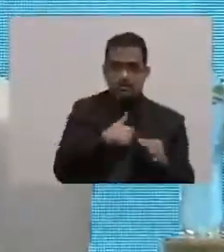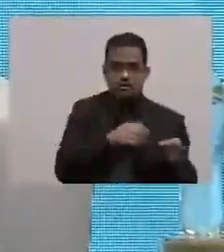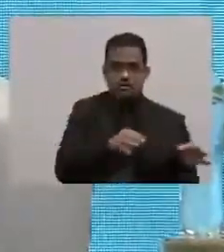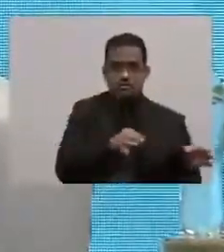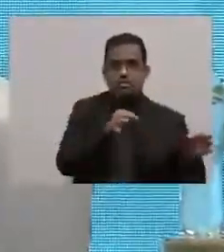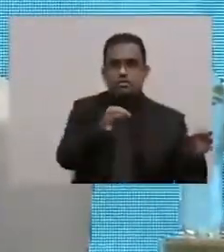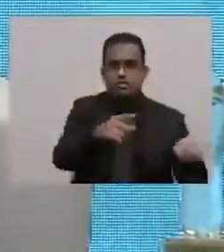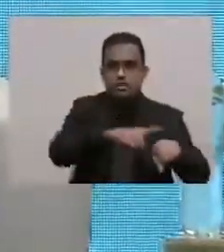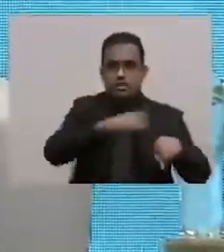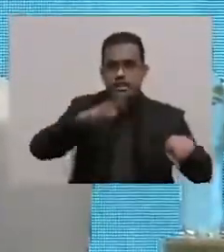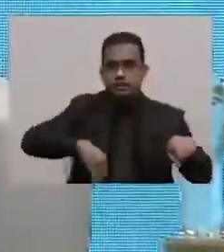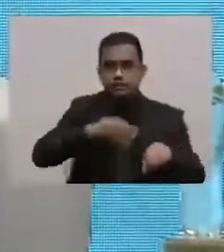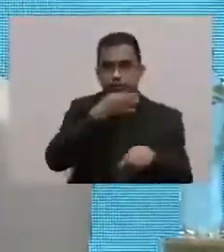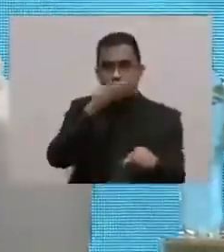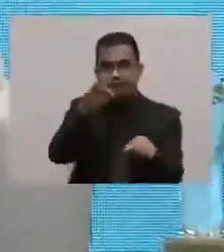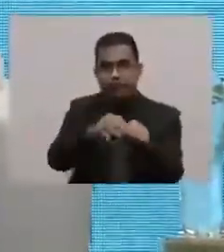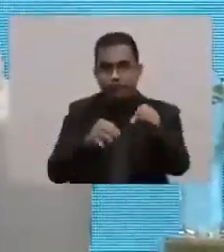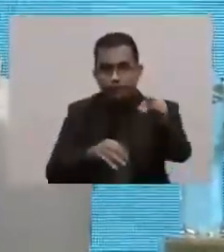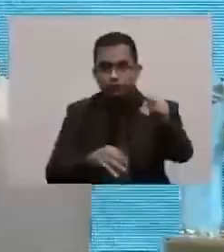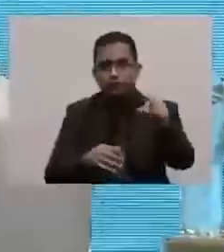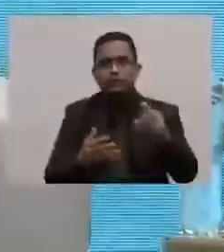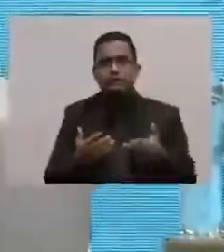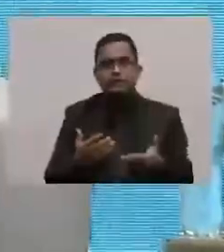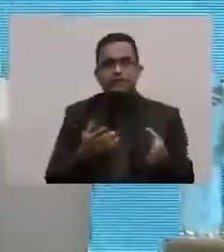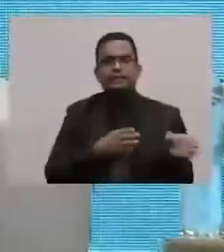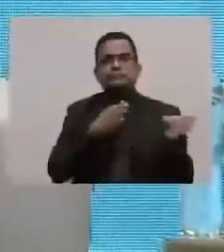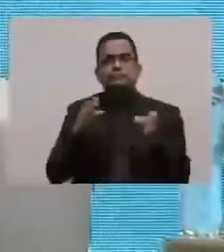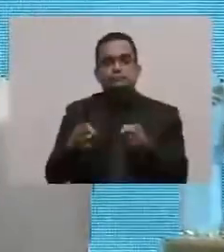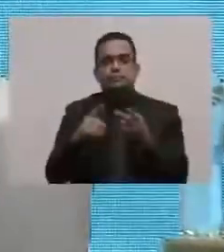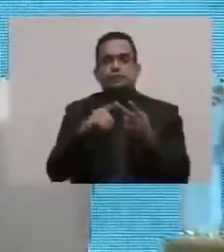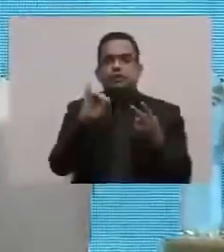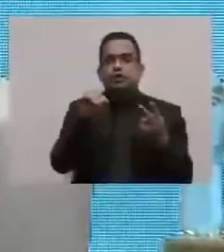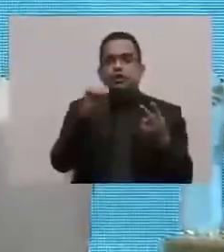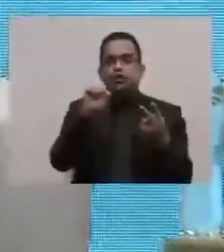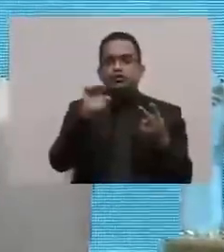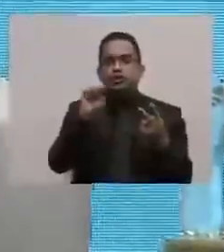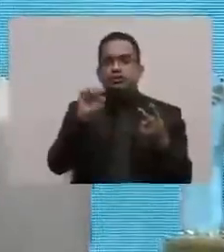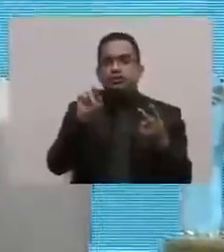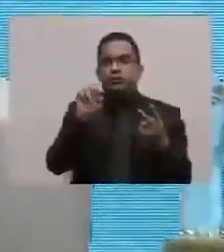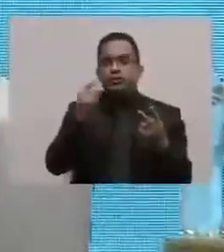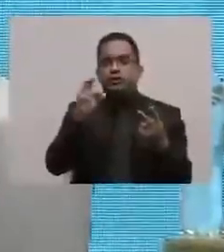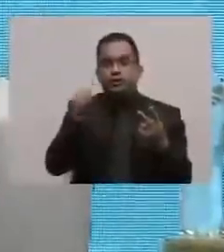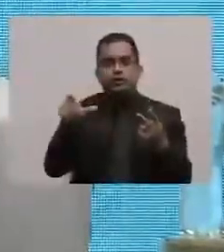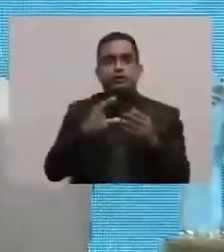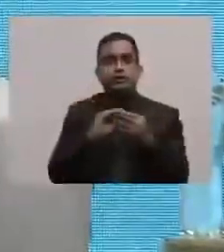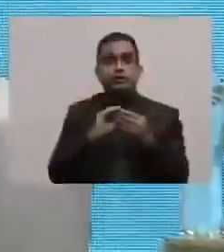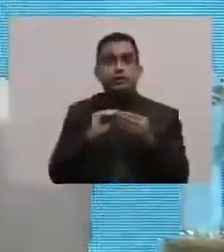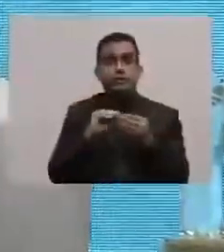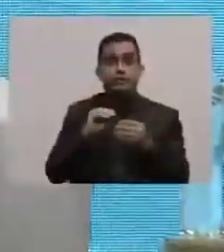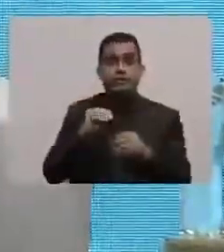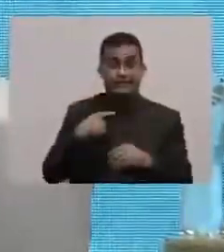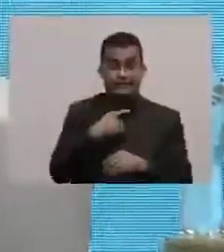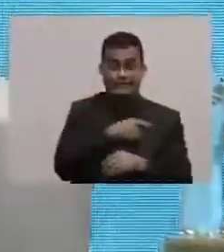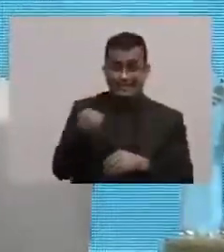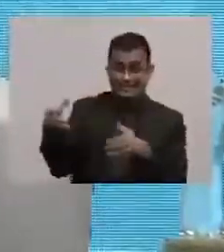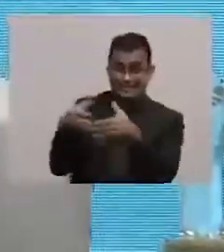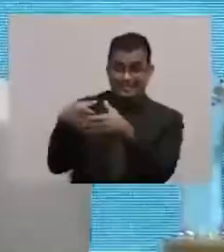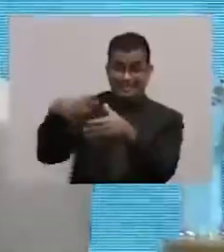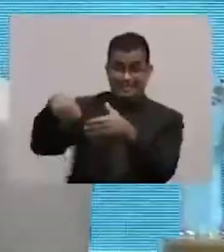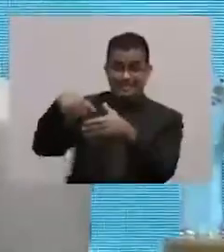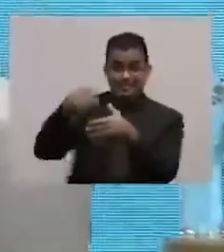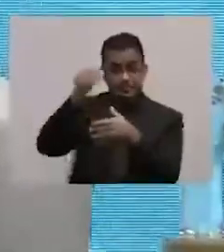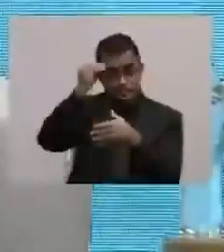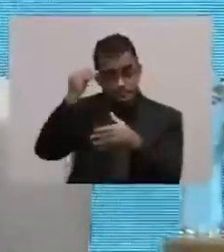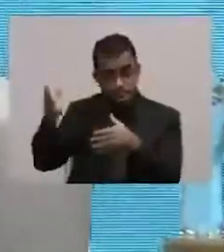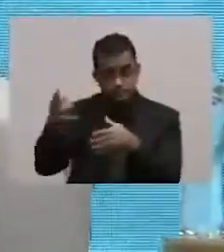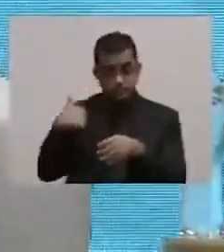tarde. José Monegro señaló que al Congreso tenemos que hacerle saber que la libertad de